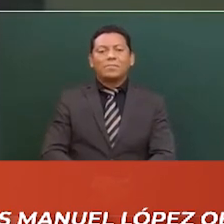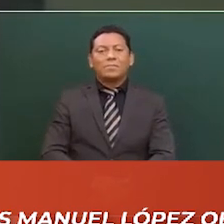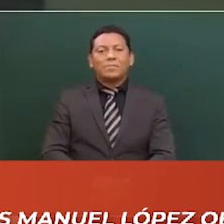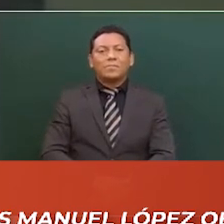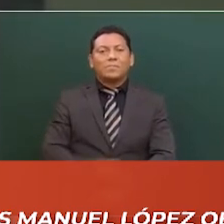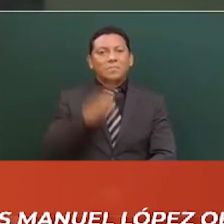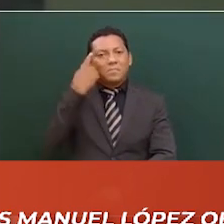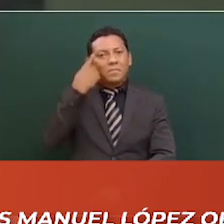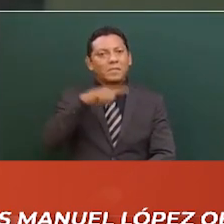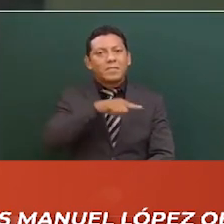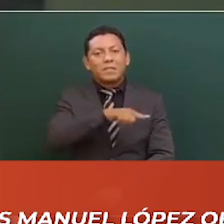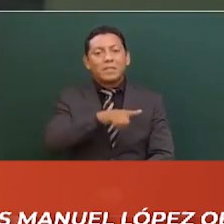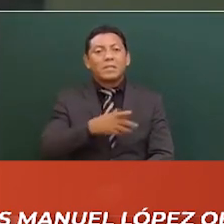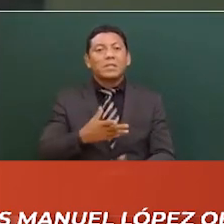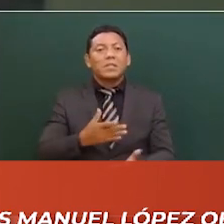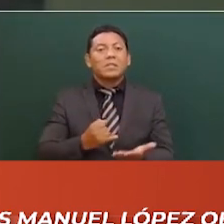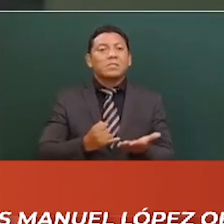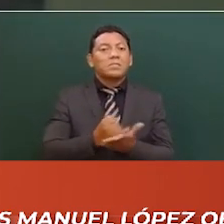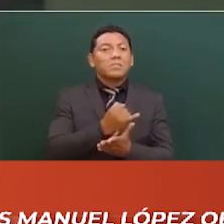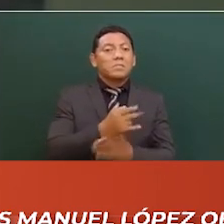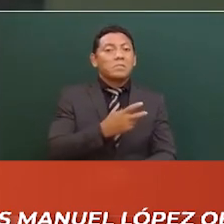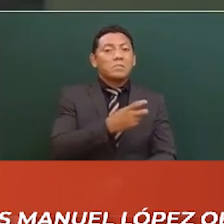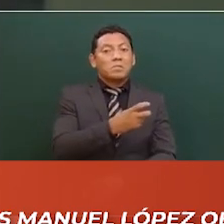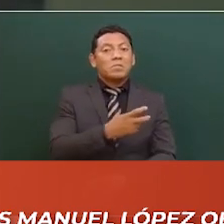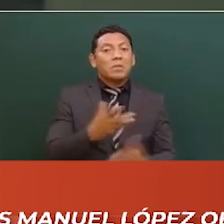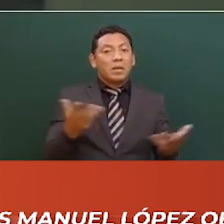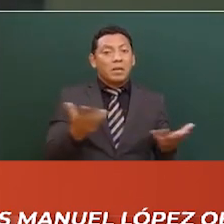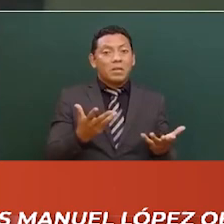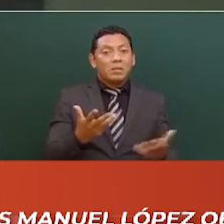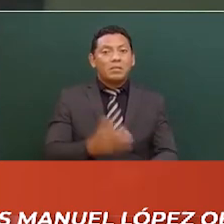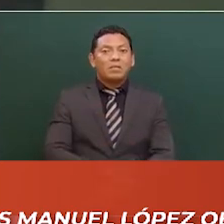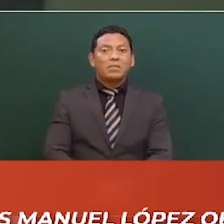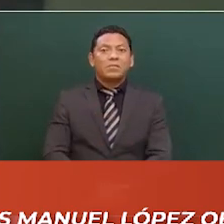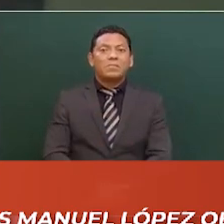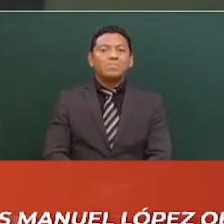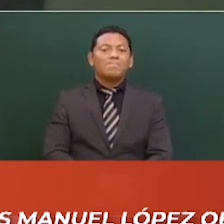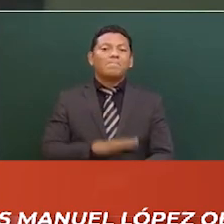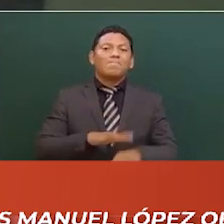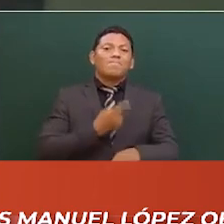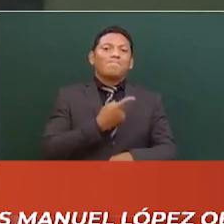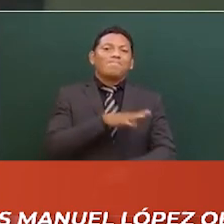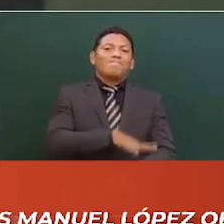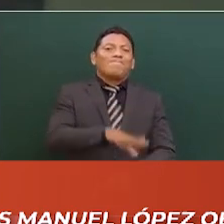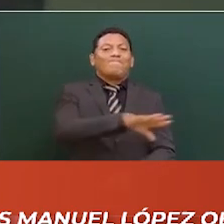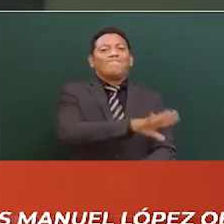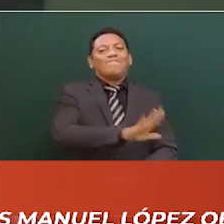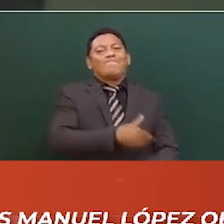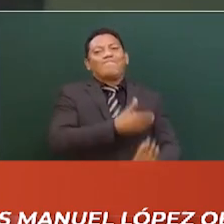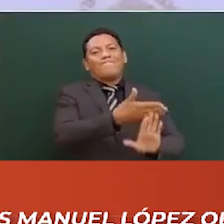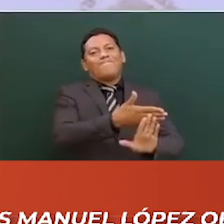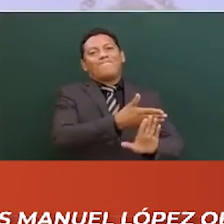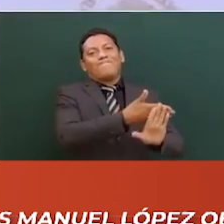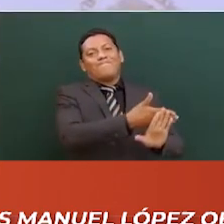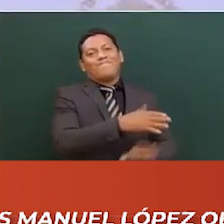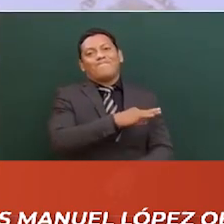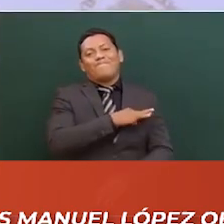a tomar esas decisiones que afectan a los